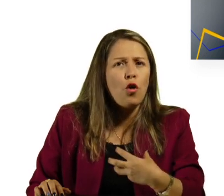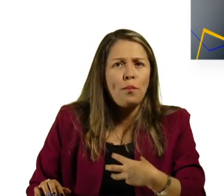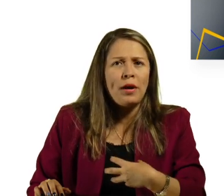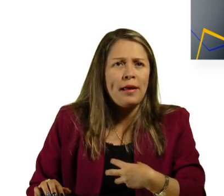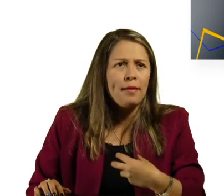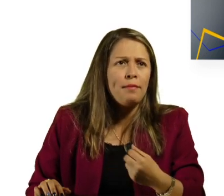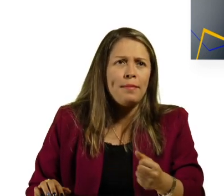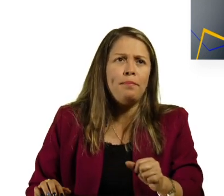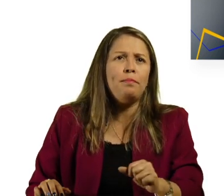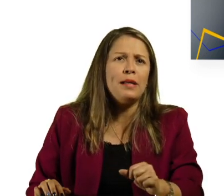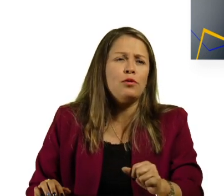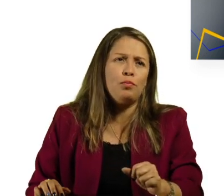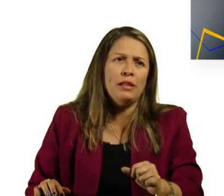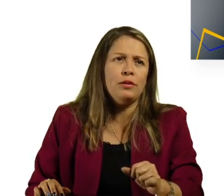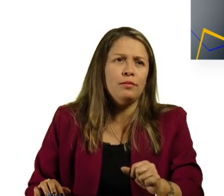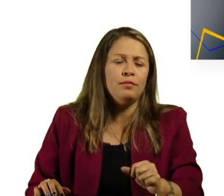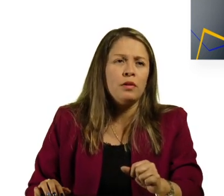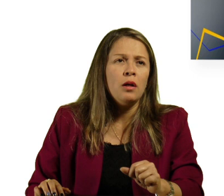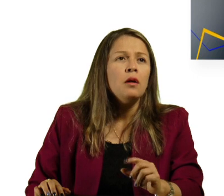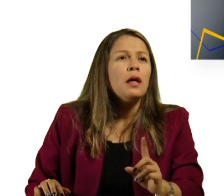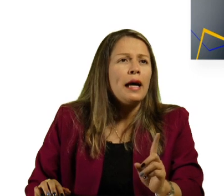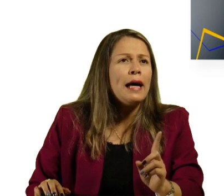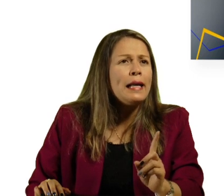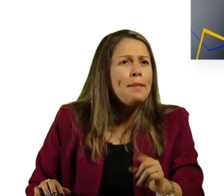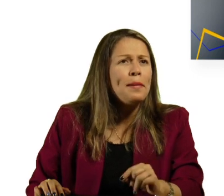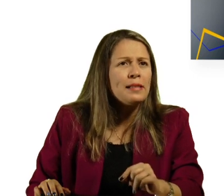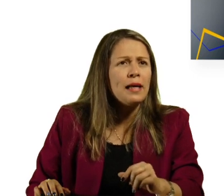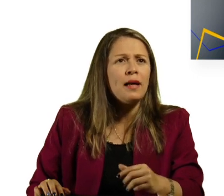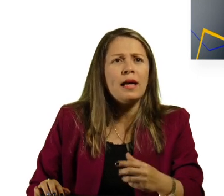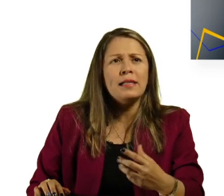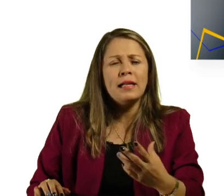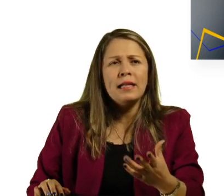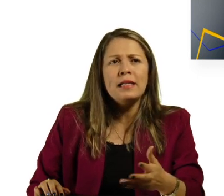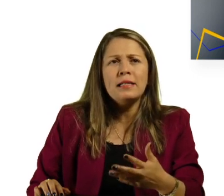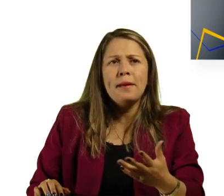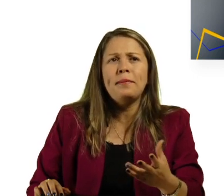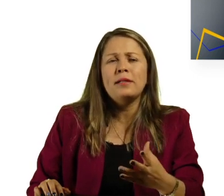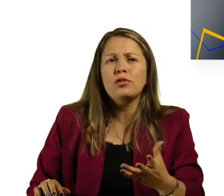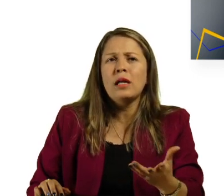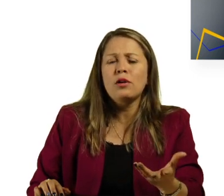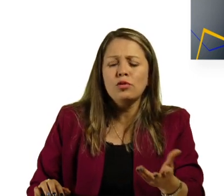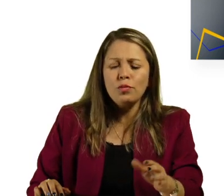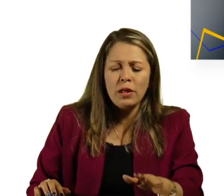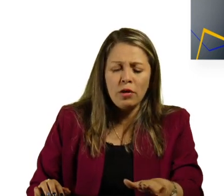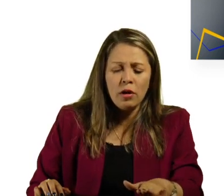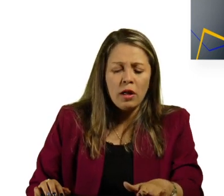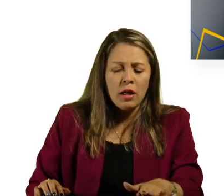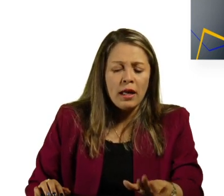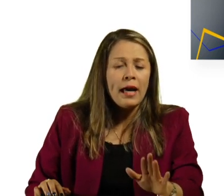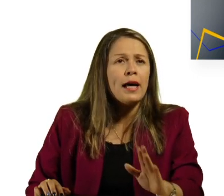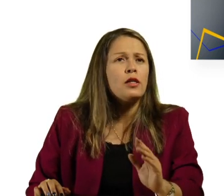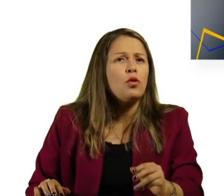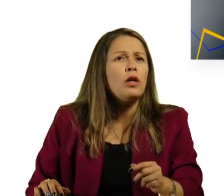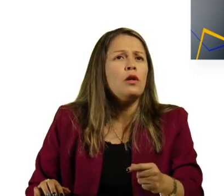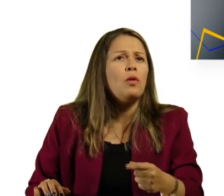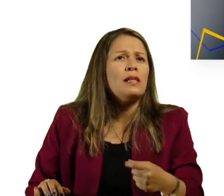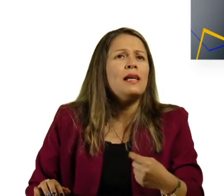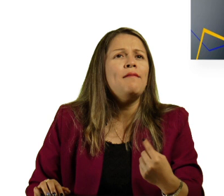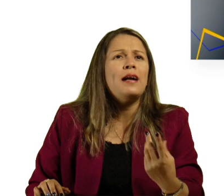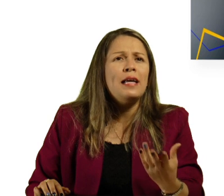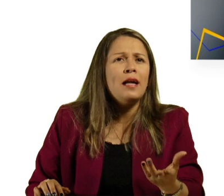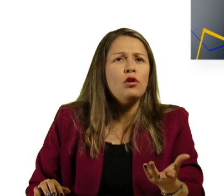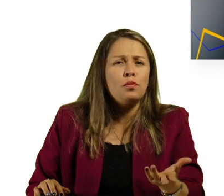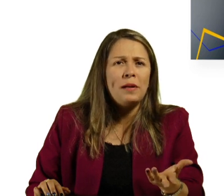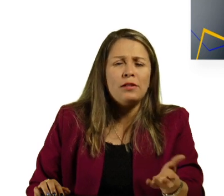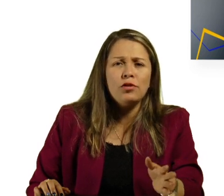de compra de mi presupuesto. El IPC, que es el índice de precios al consumidor, que es con el cual